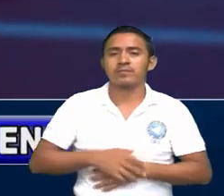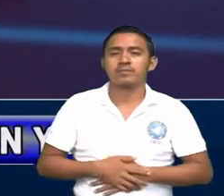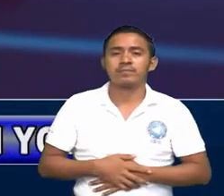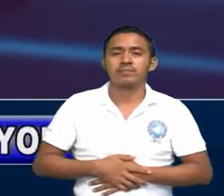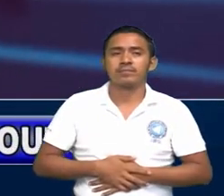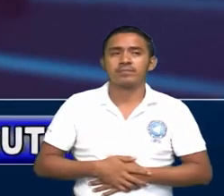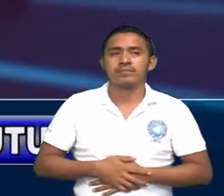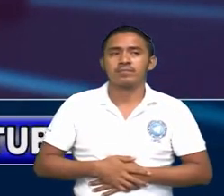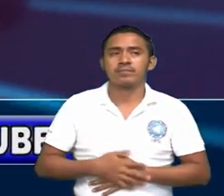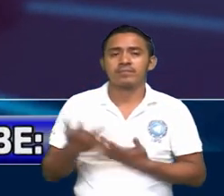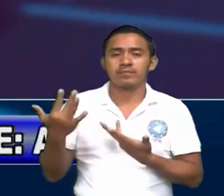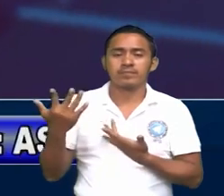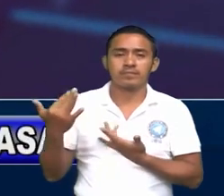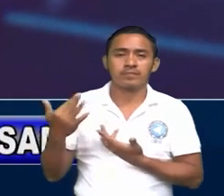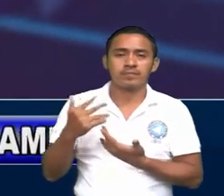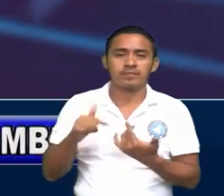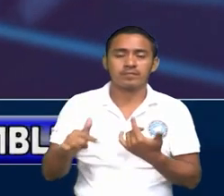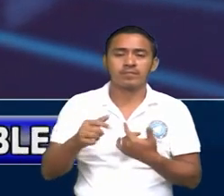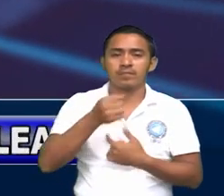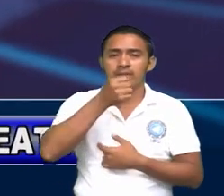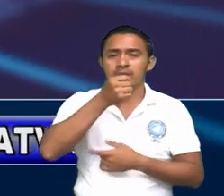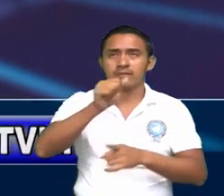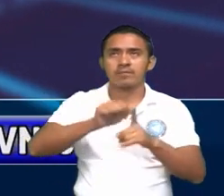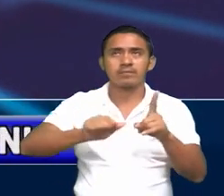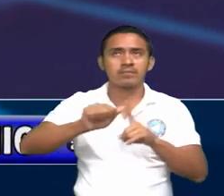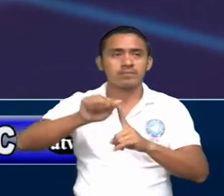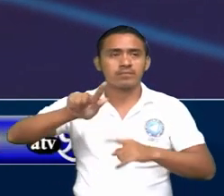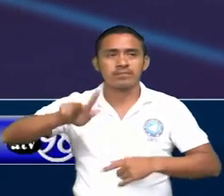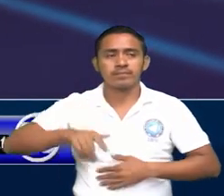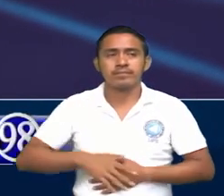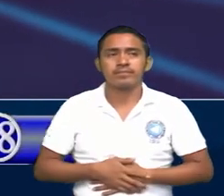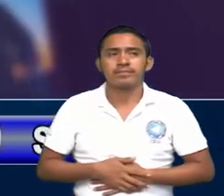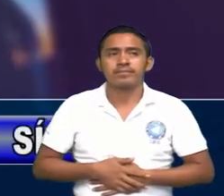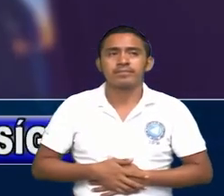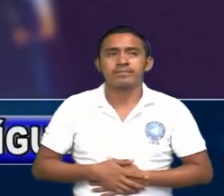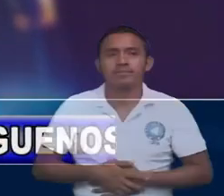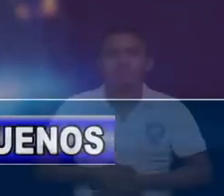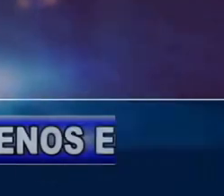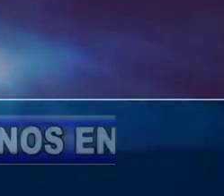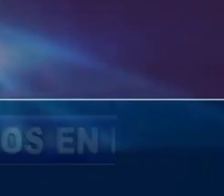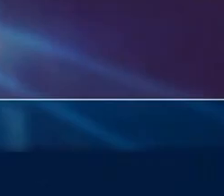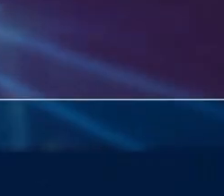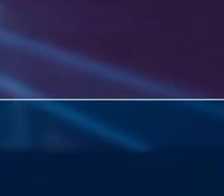2019-2021. Ya regresamos con más aquí en Noticias Asamblea TV.